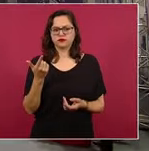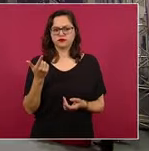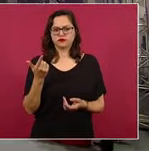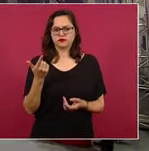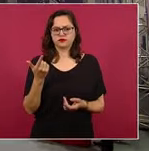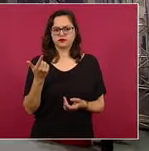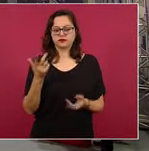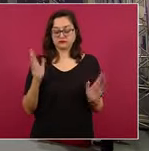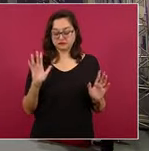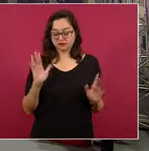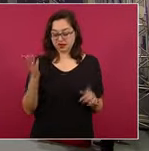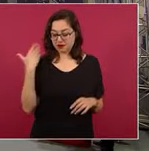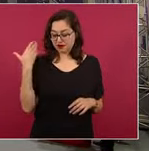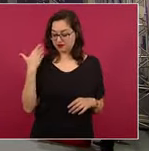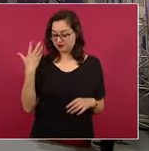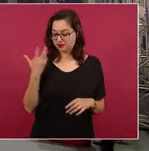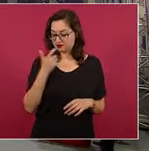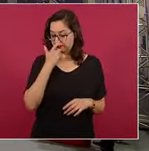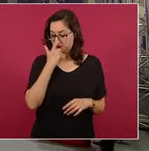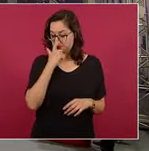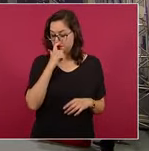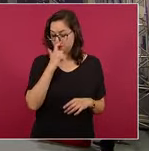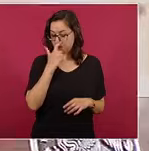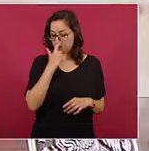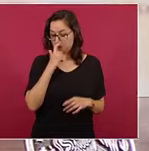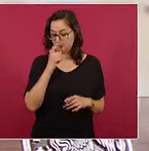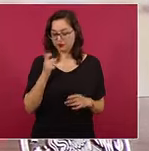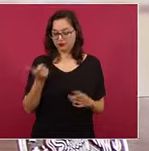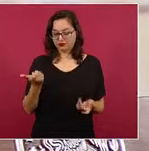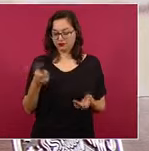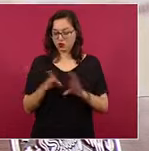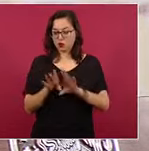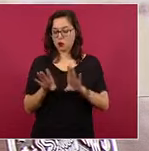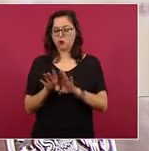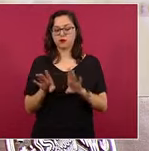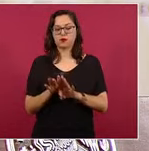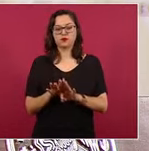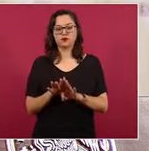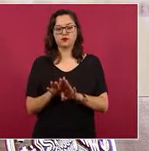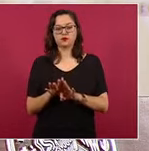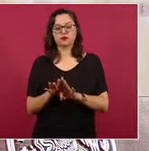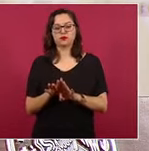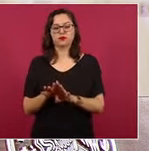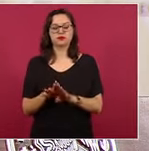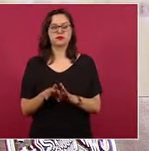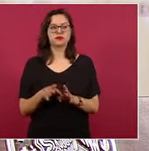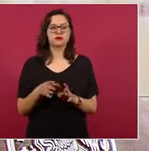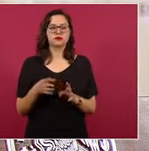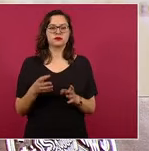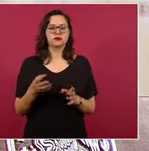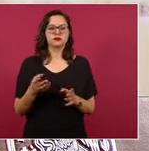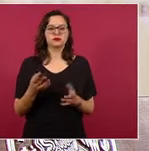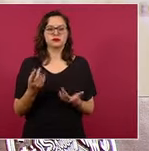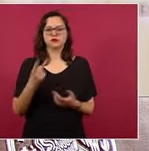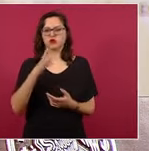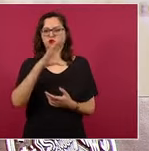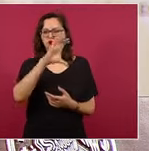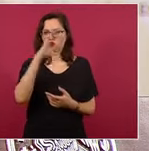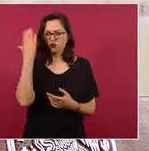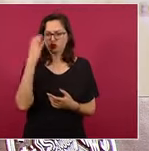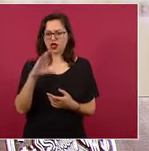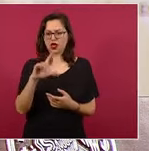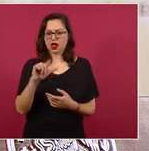dicho ahora, sino lo dijo de antes. Pero vi una foto de